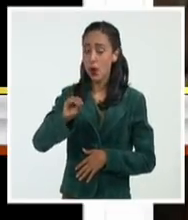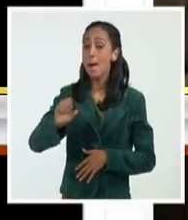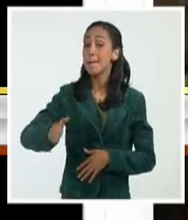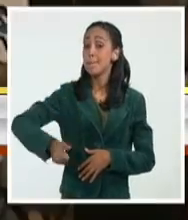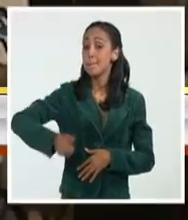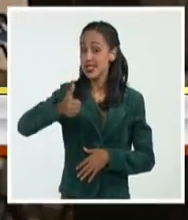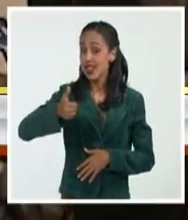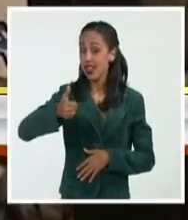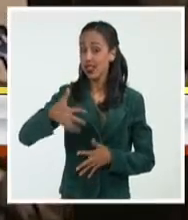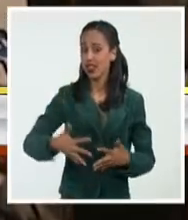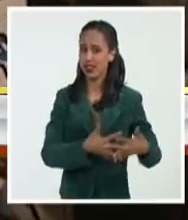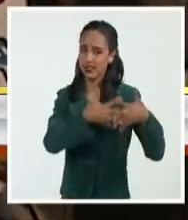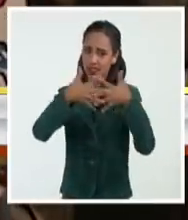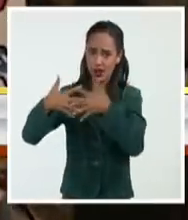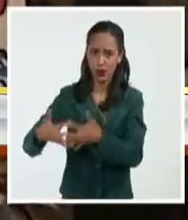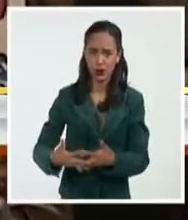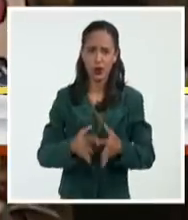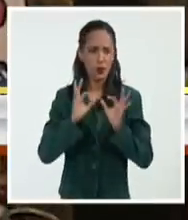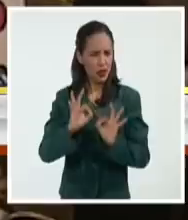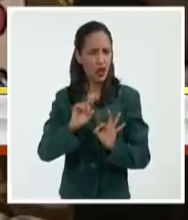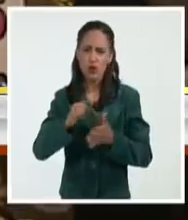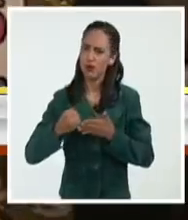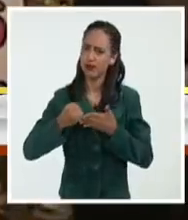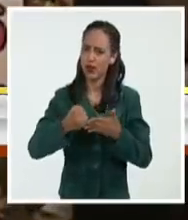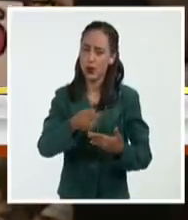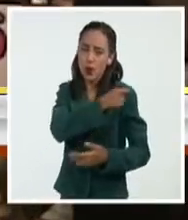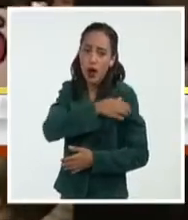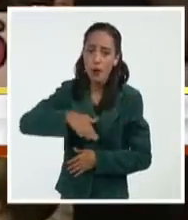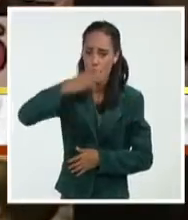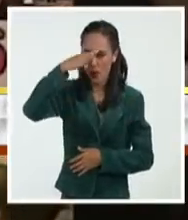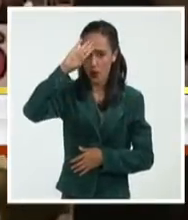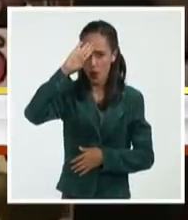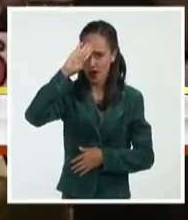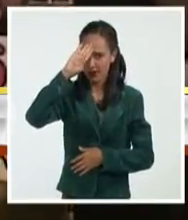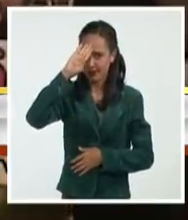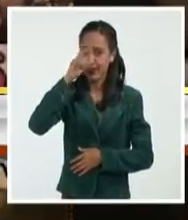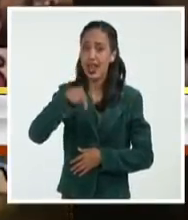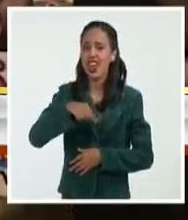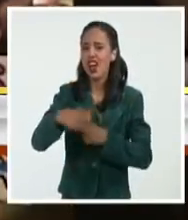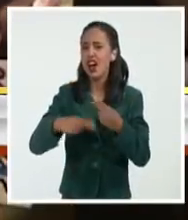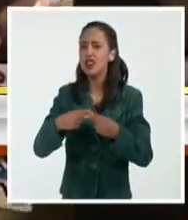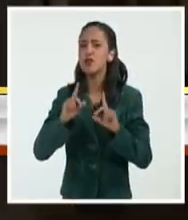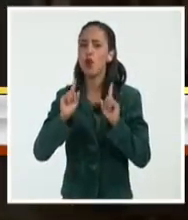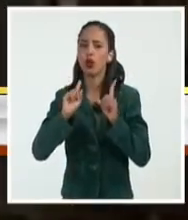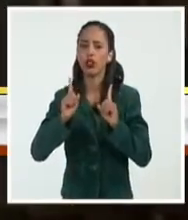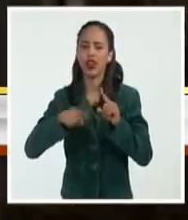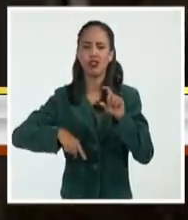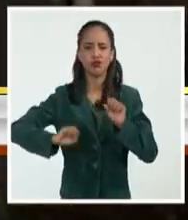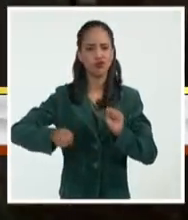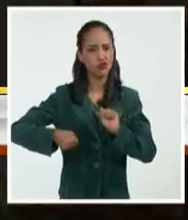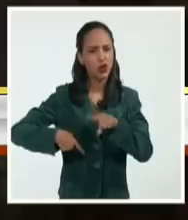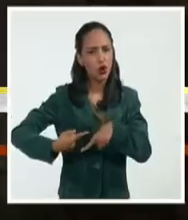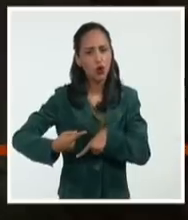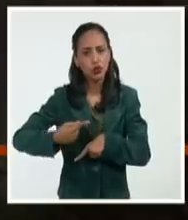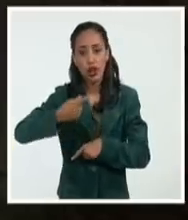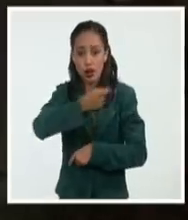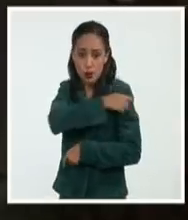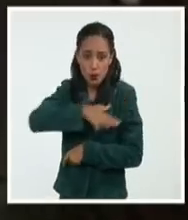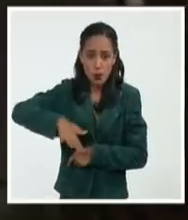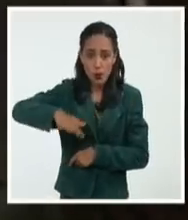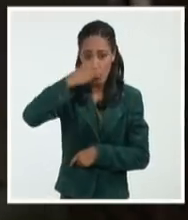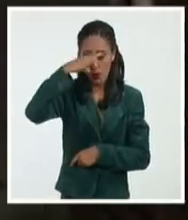Biden no respalda a la población cubana, sino que por el contrario, mantiene la política que ocasiona el sufrimiento de millones de